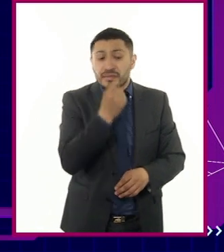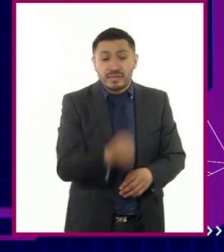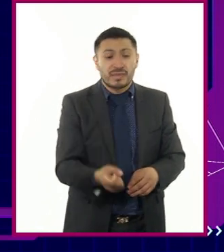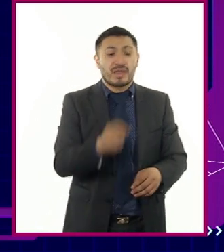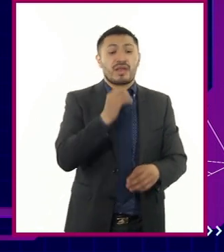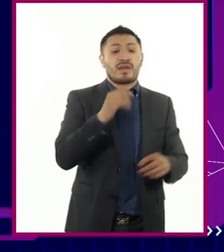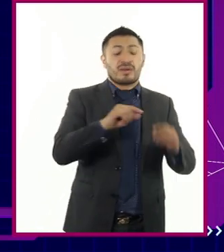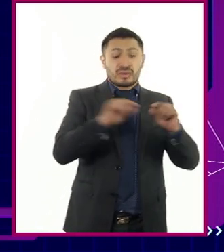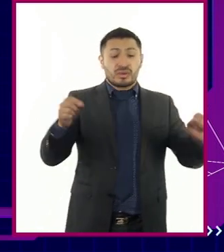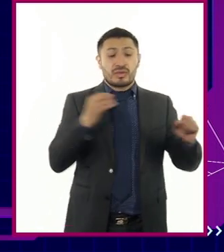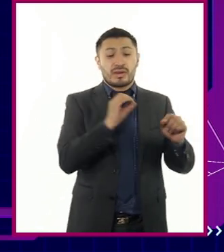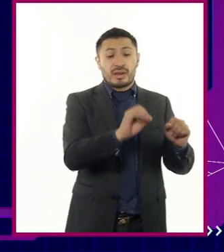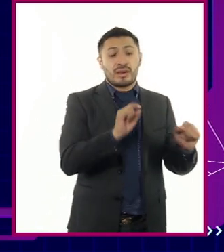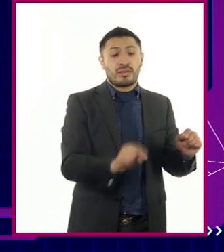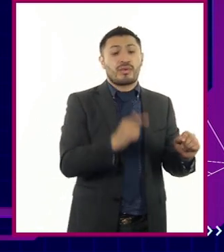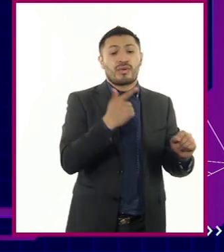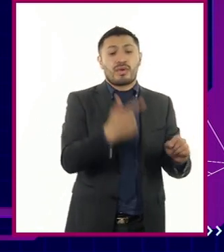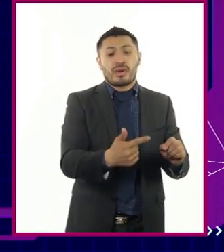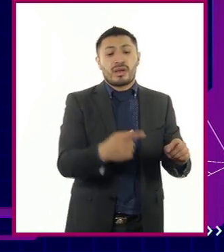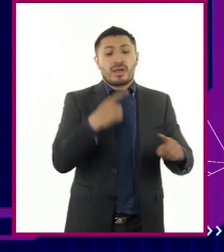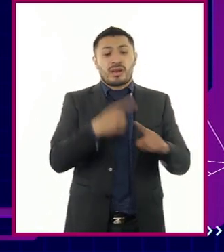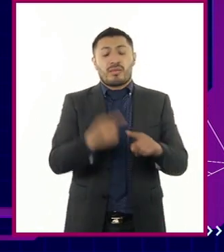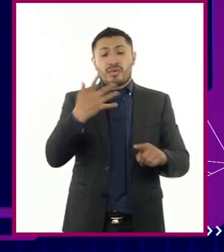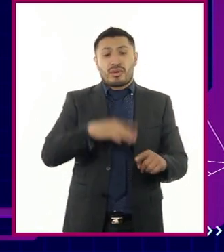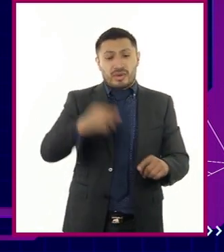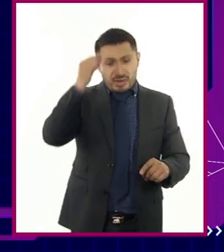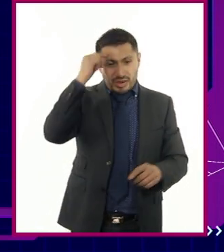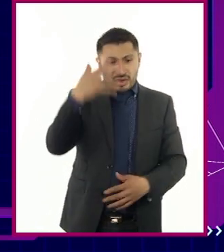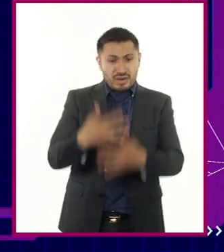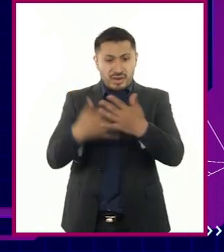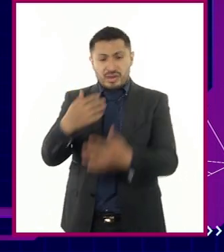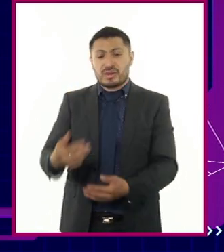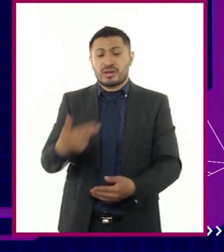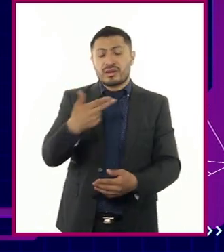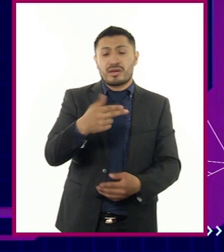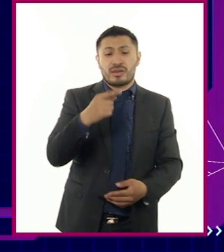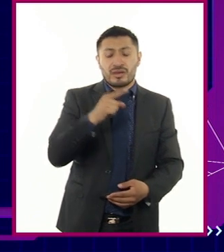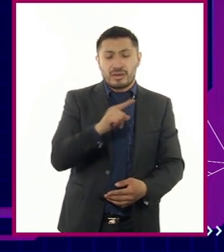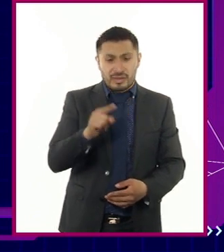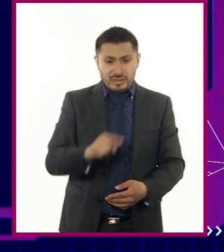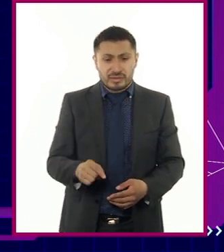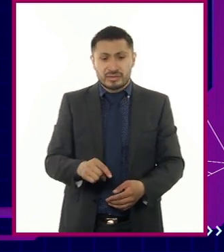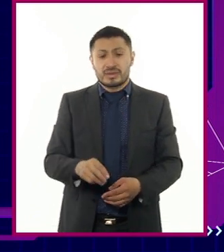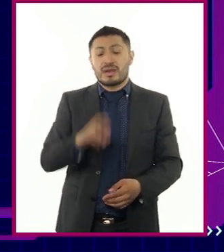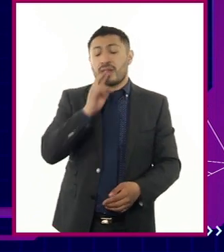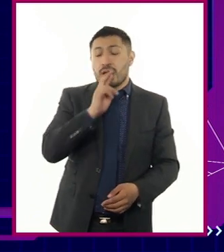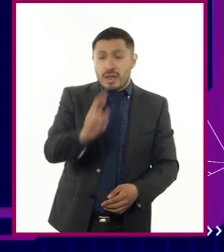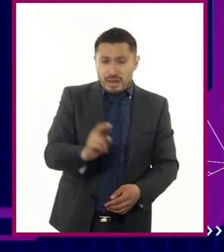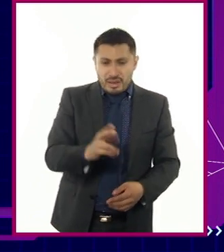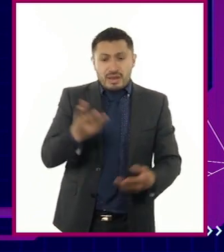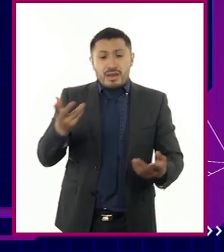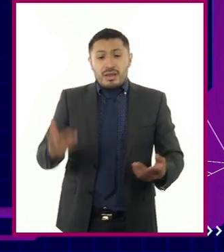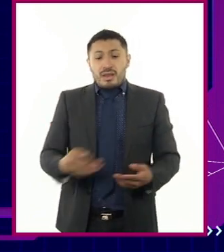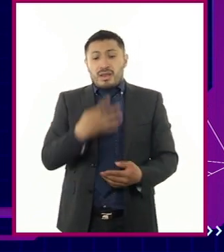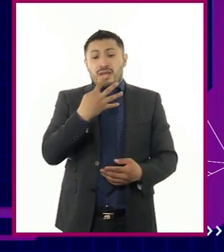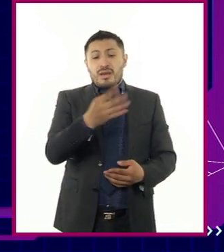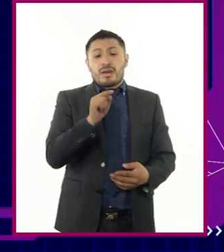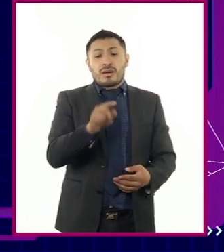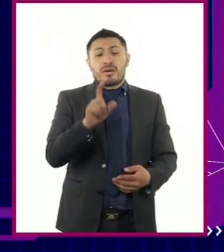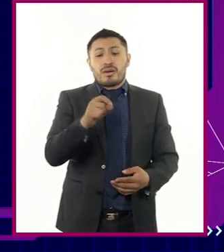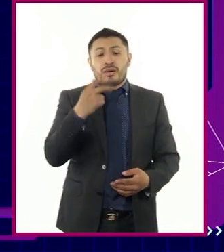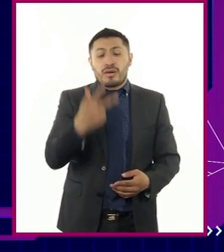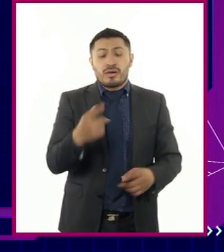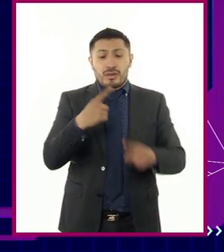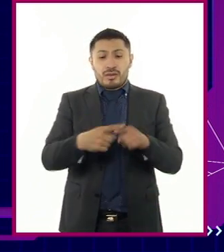Hz. Se resuelve la división indicada y el cociente es aproximadamente 4.28 por 10